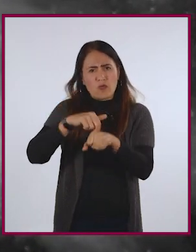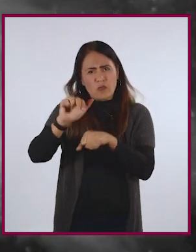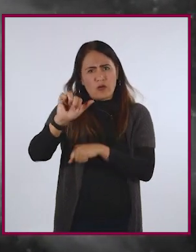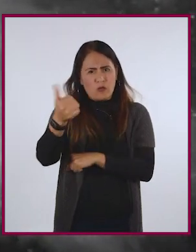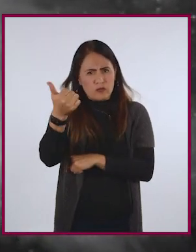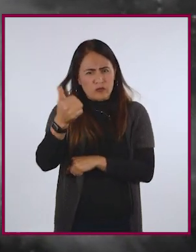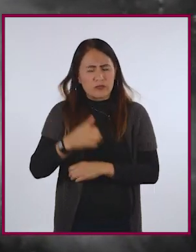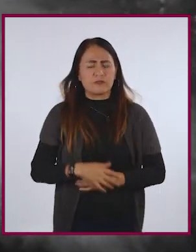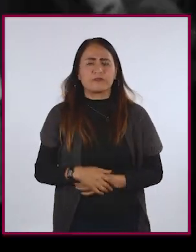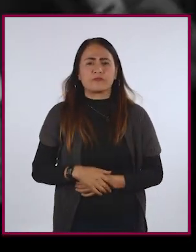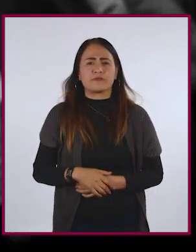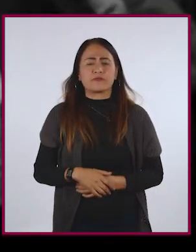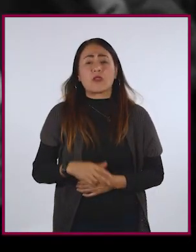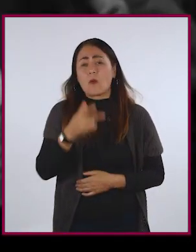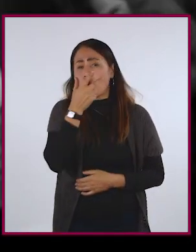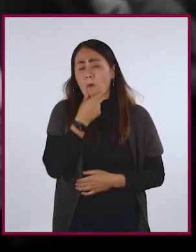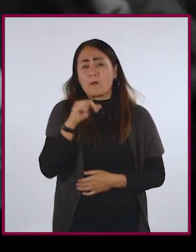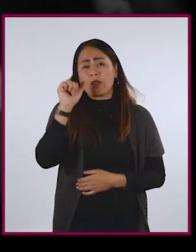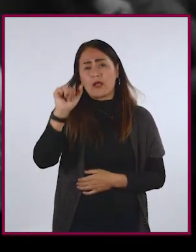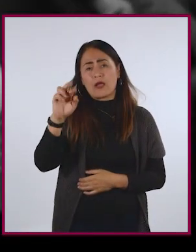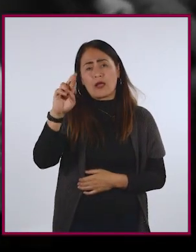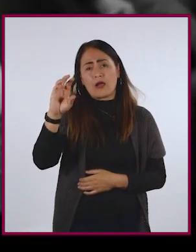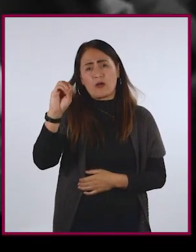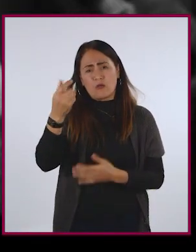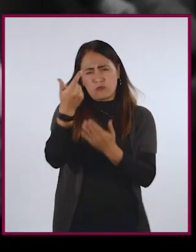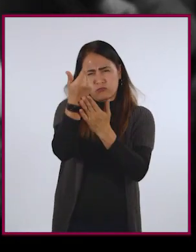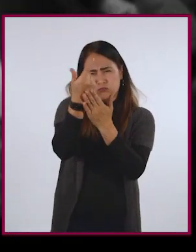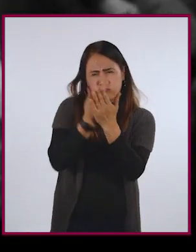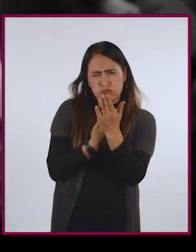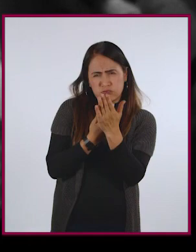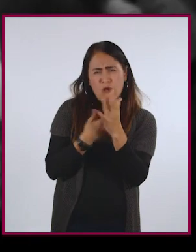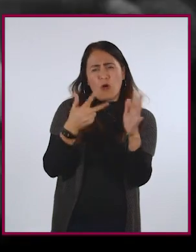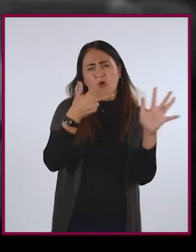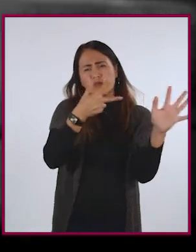11. Haro también realizó un listado de